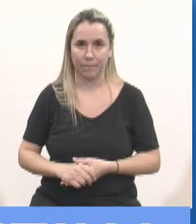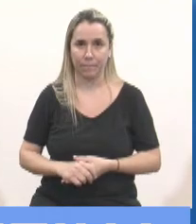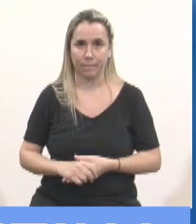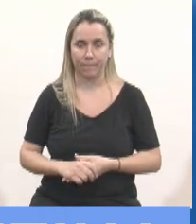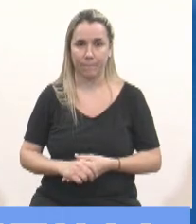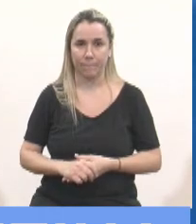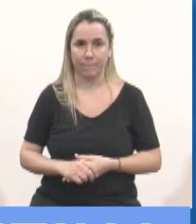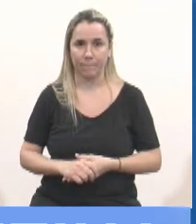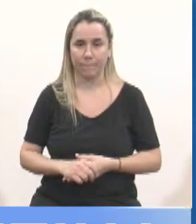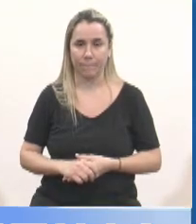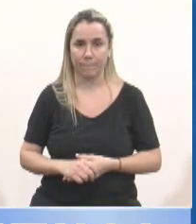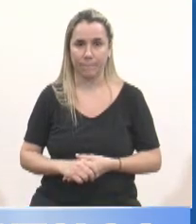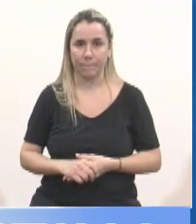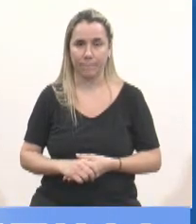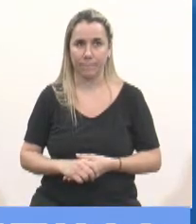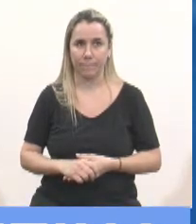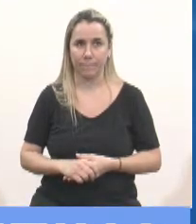de la soberanía.